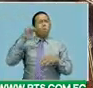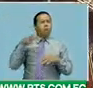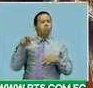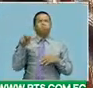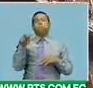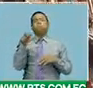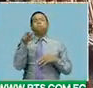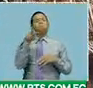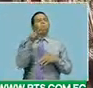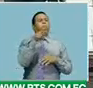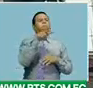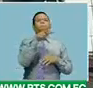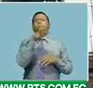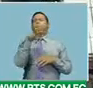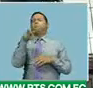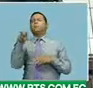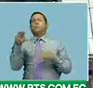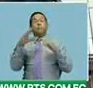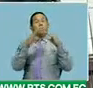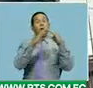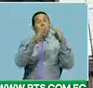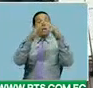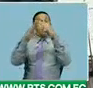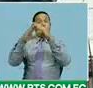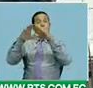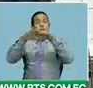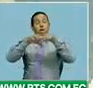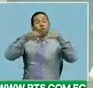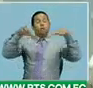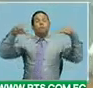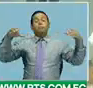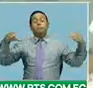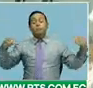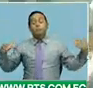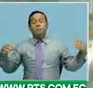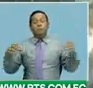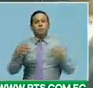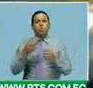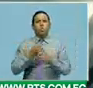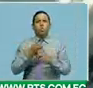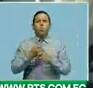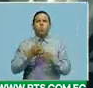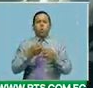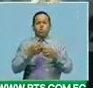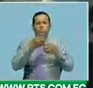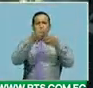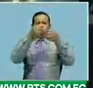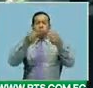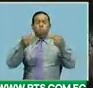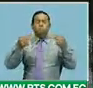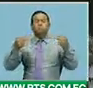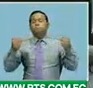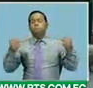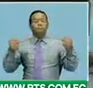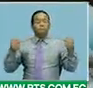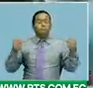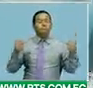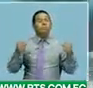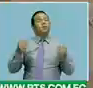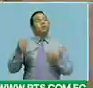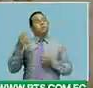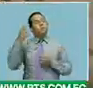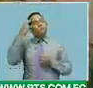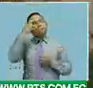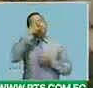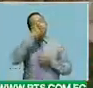mirada hacia sus pequeños balcones de madera tallada y hierro, forjados en la arquitectura republicana. Por esto y por